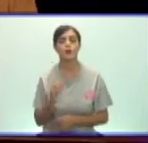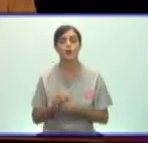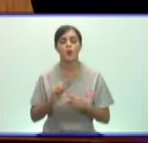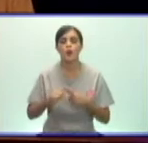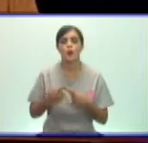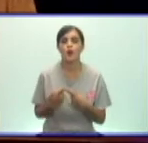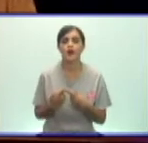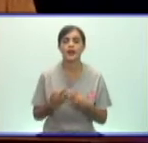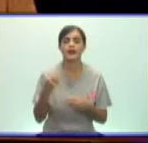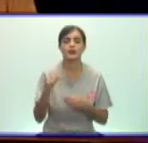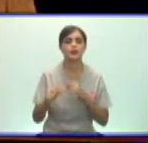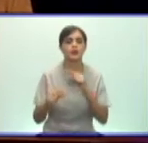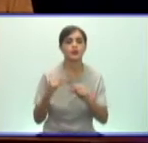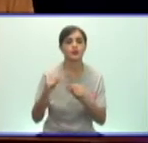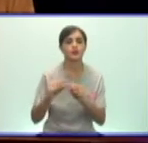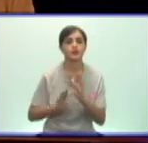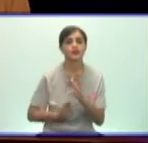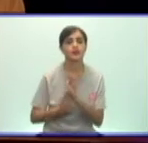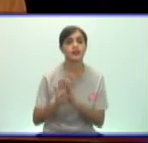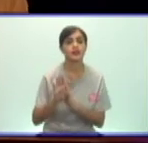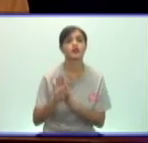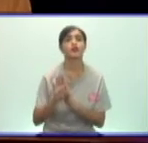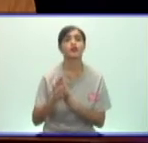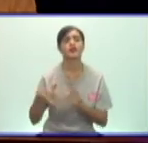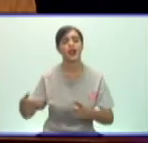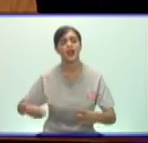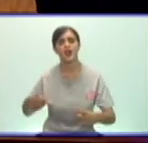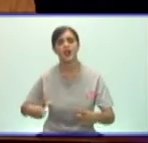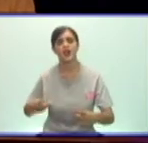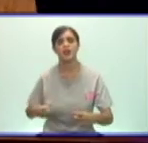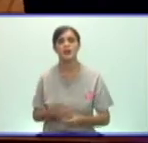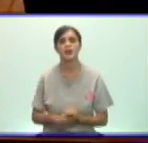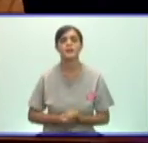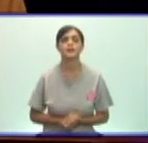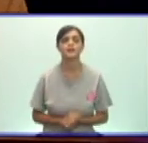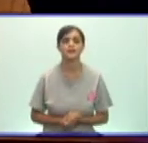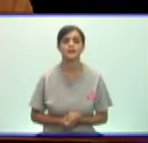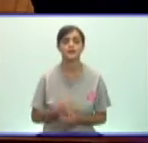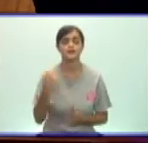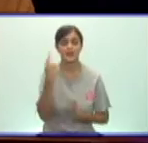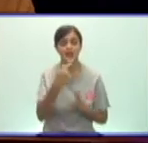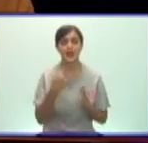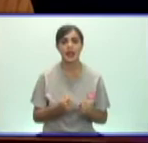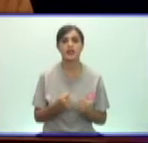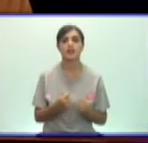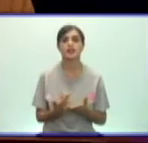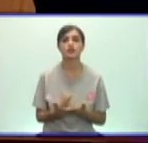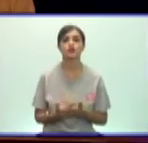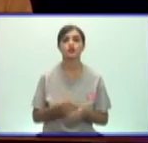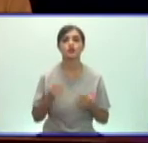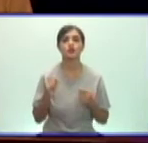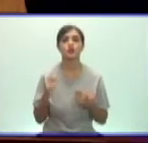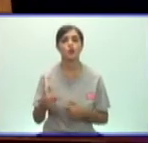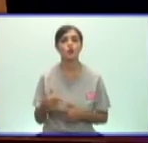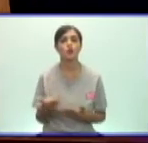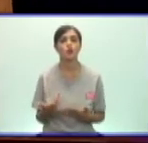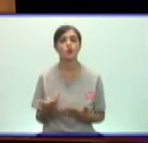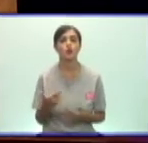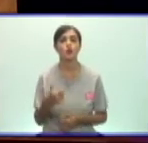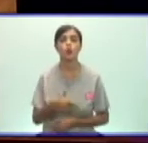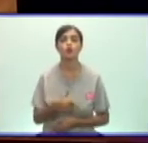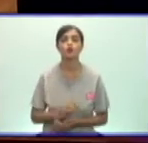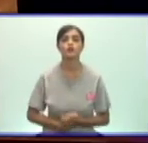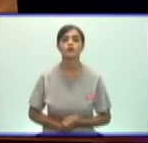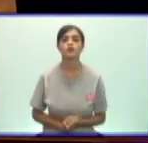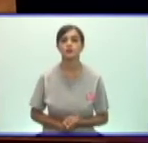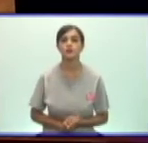a medida que va desarrollándose ese conflicto bélico, un carácter justo. Bueno, precisamente las imágenes que van a ver a continuación también